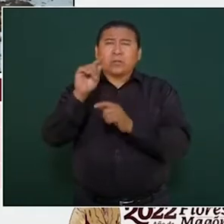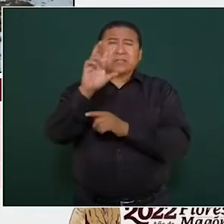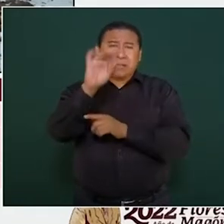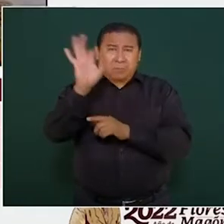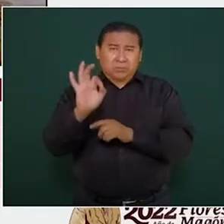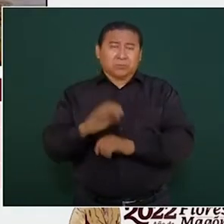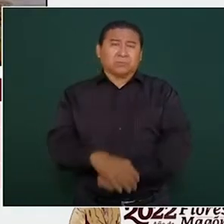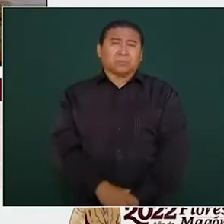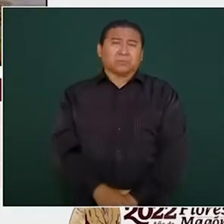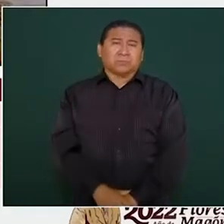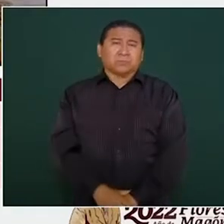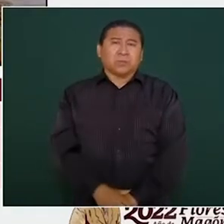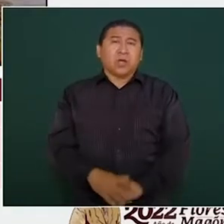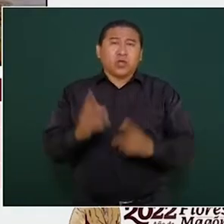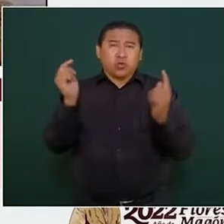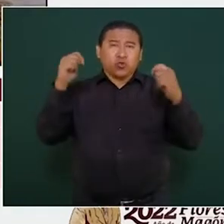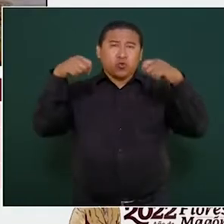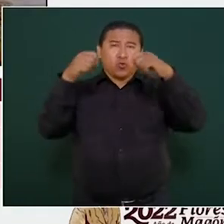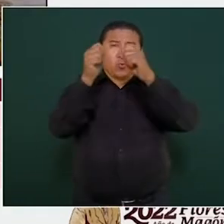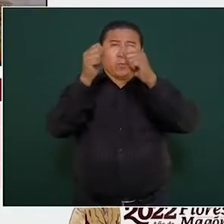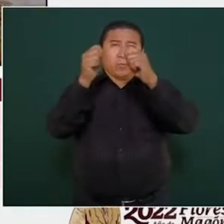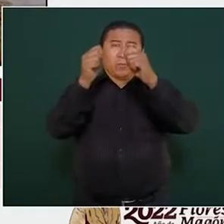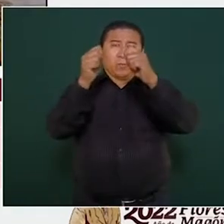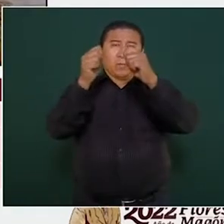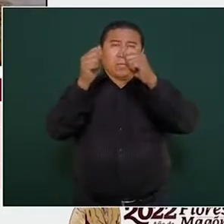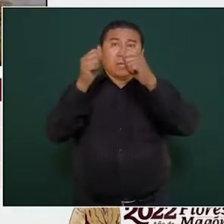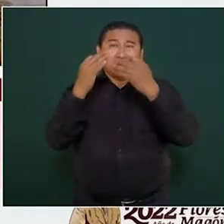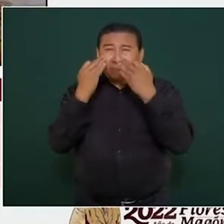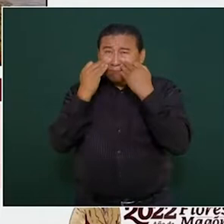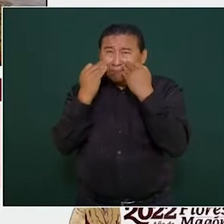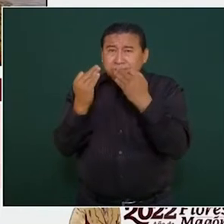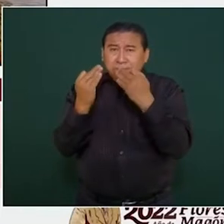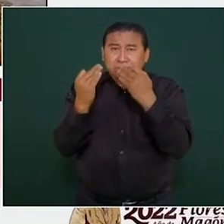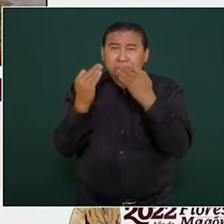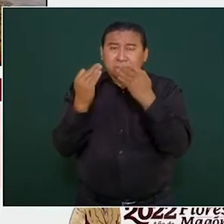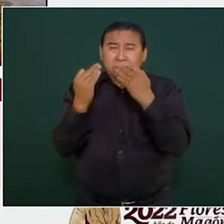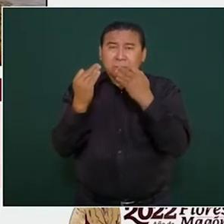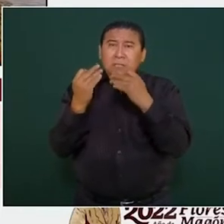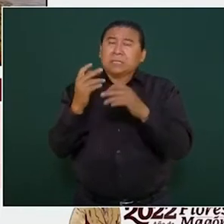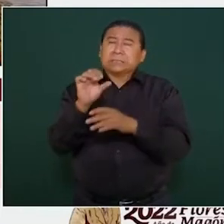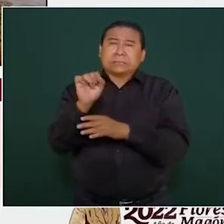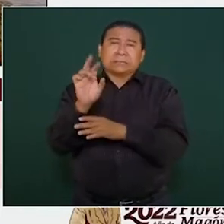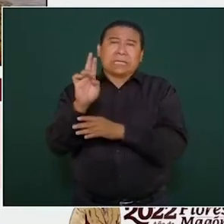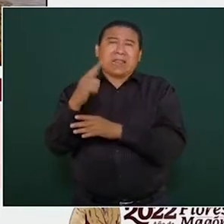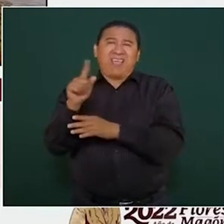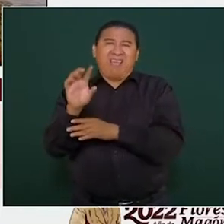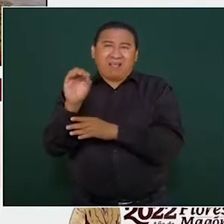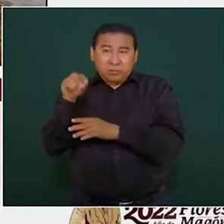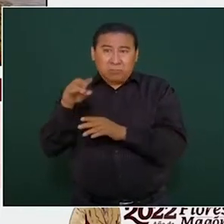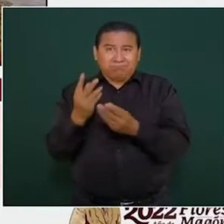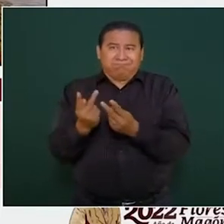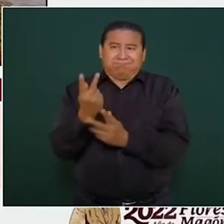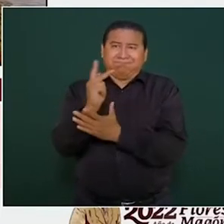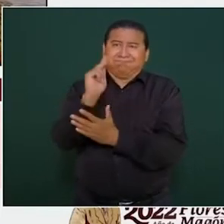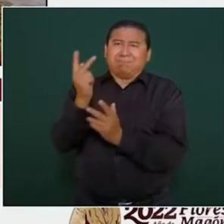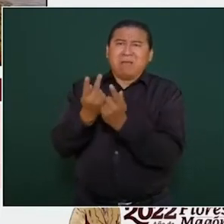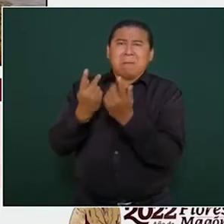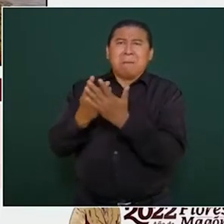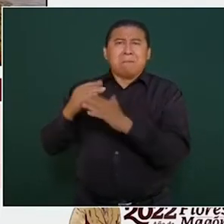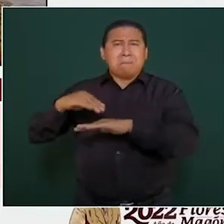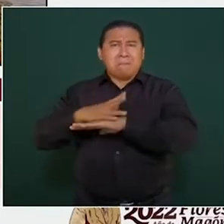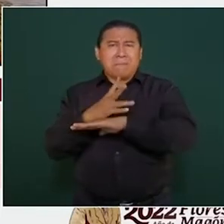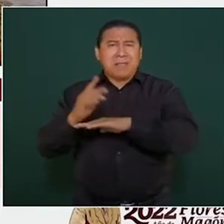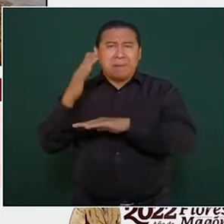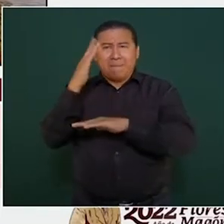sigue tulum aquí es donde hemos visto más arriba ción de sargazo en la playa maya un 40 por